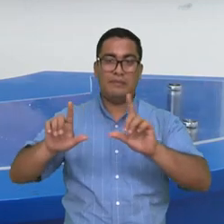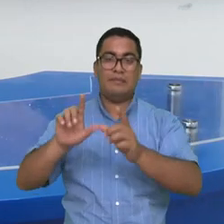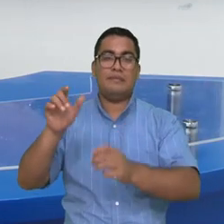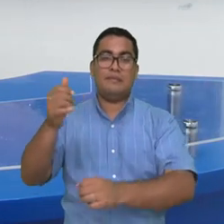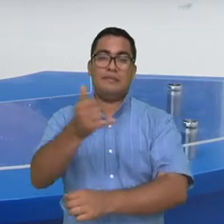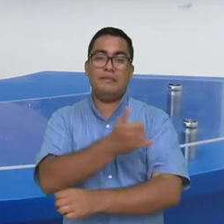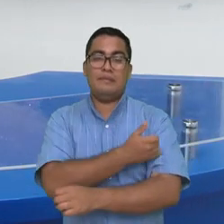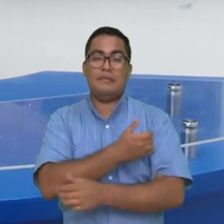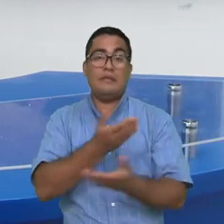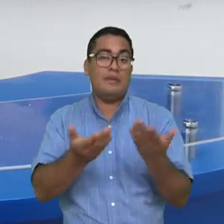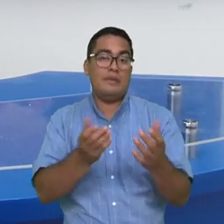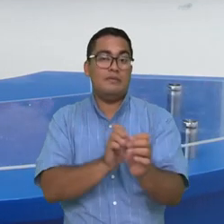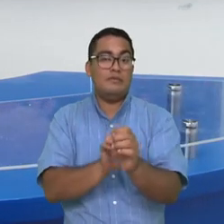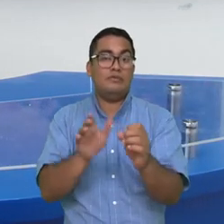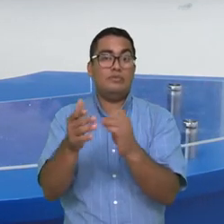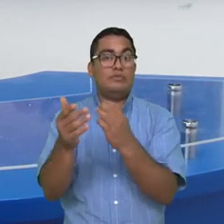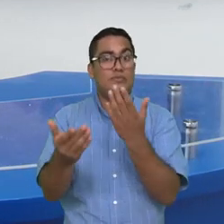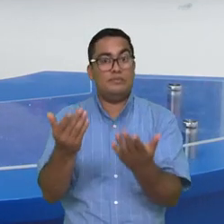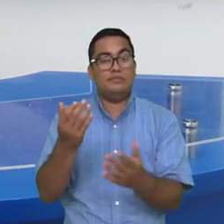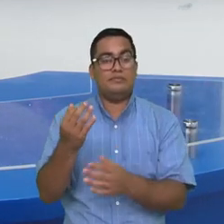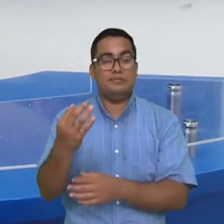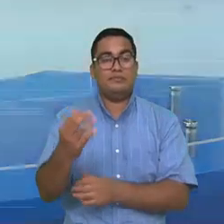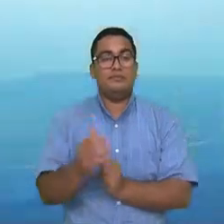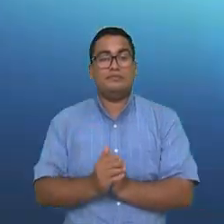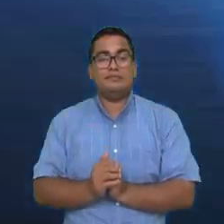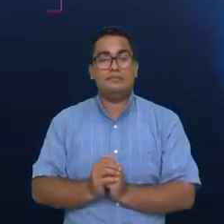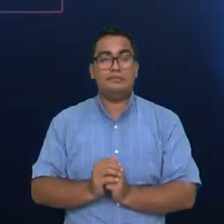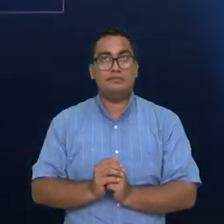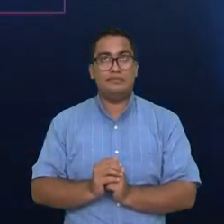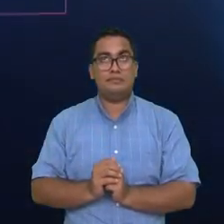hospitalario ante posibles casos de coronavirus.